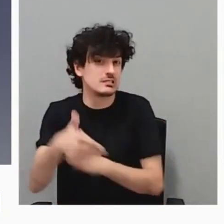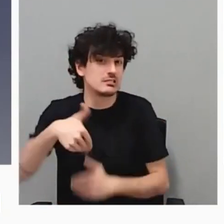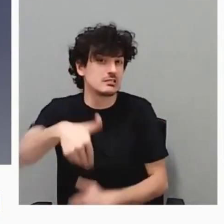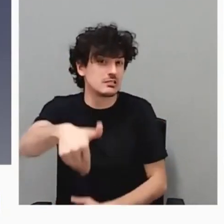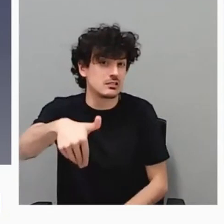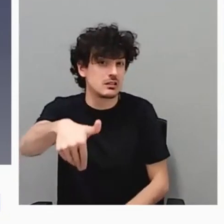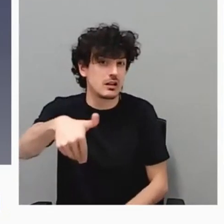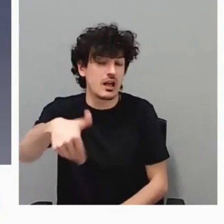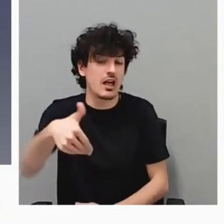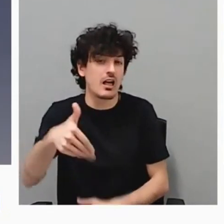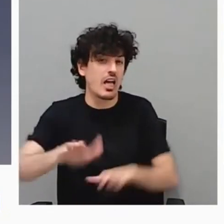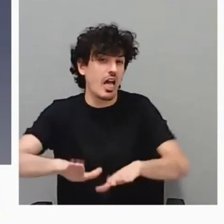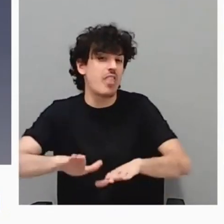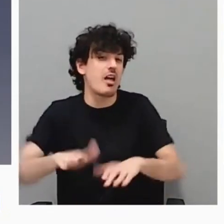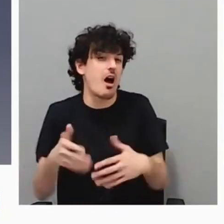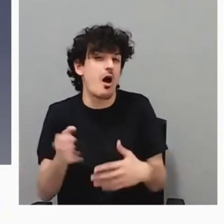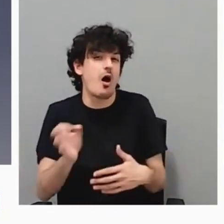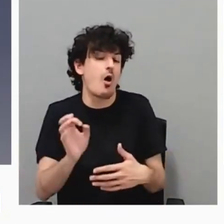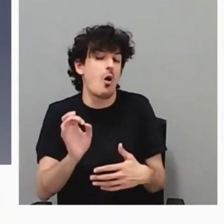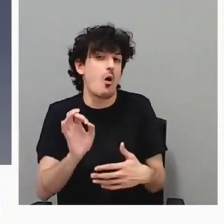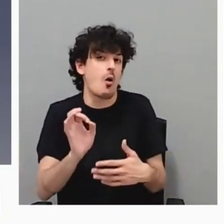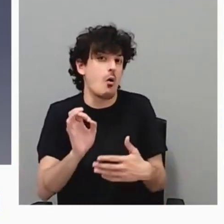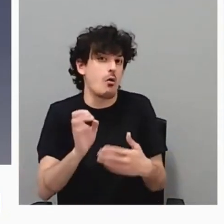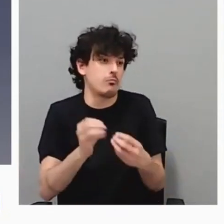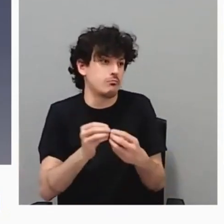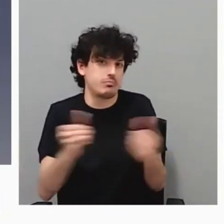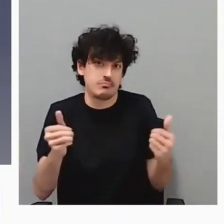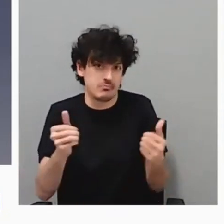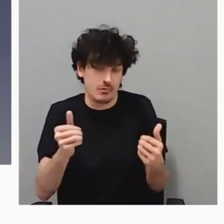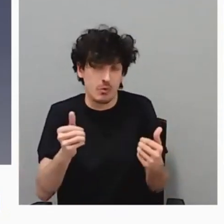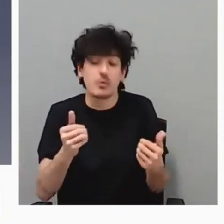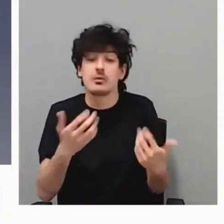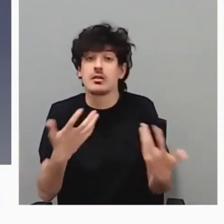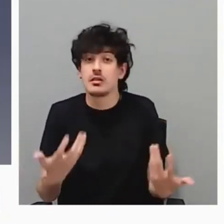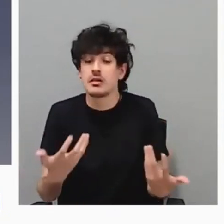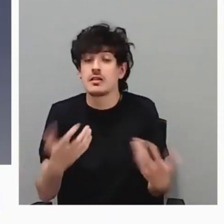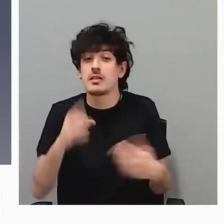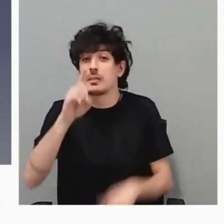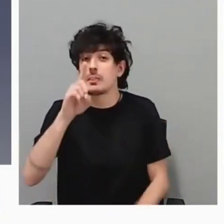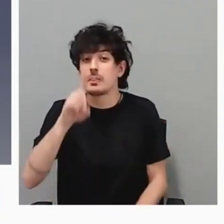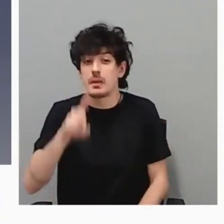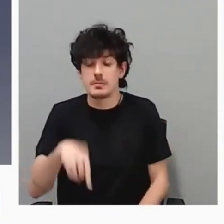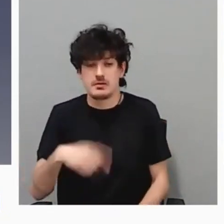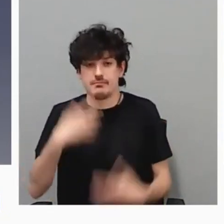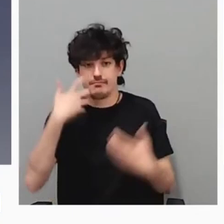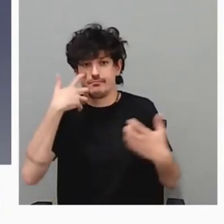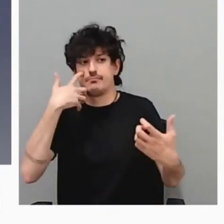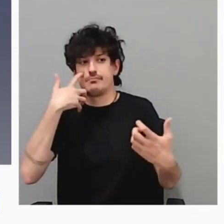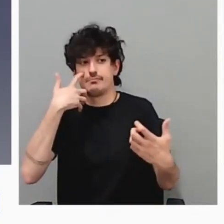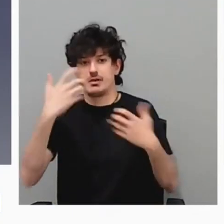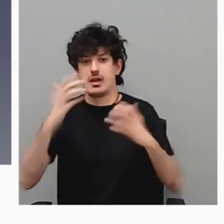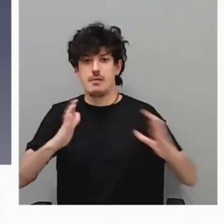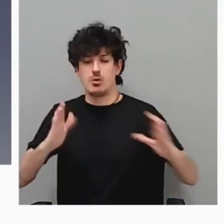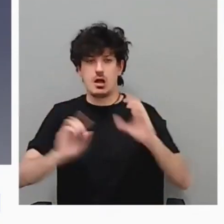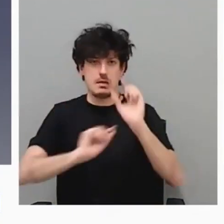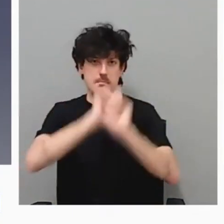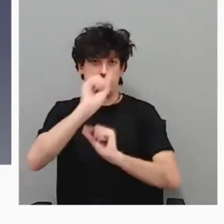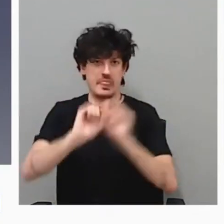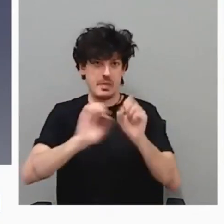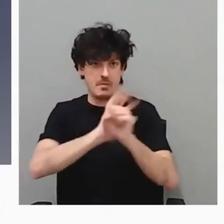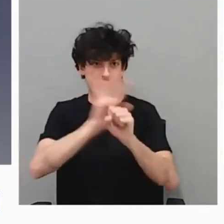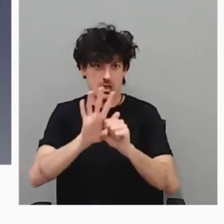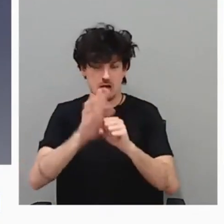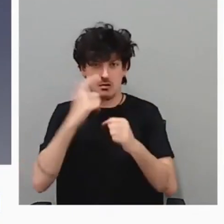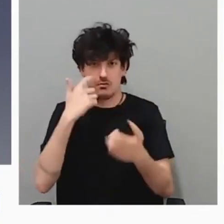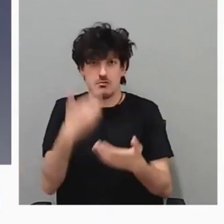manifiesto en la pandemia la enorme brecha digital que existe, ¿no? En España, pero también en otros países del mundo,